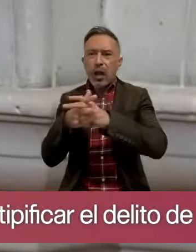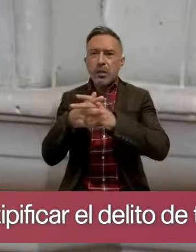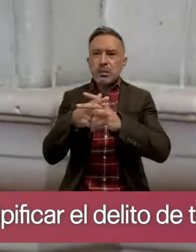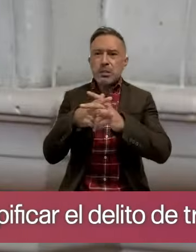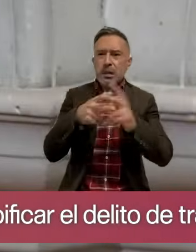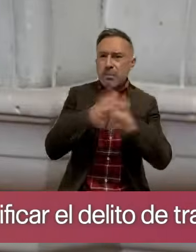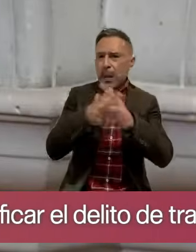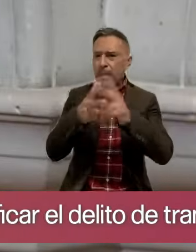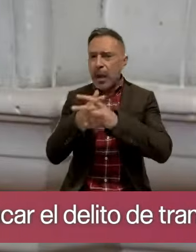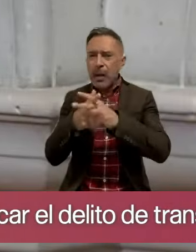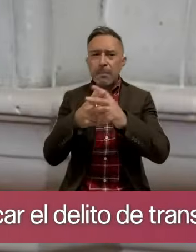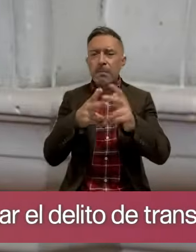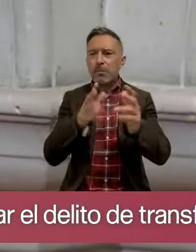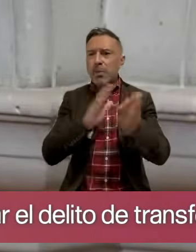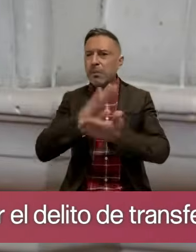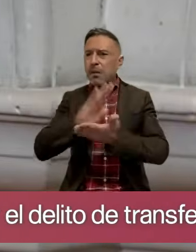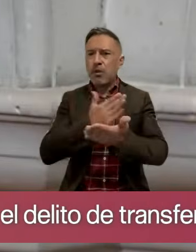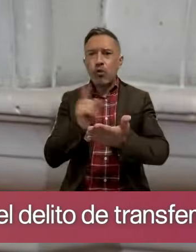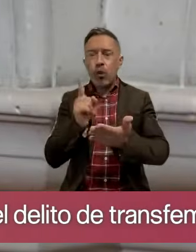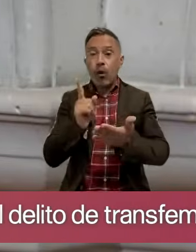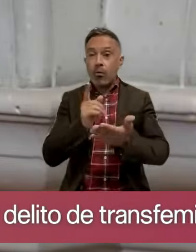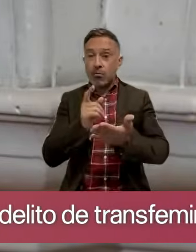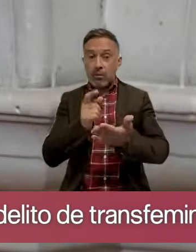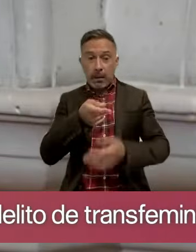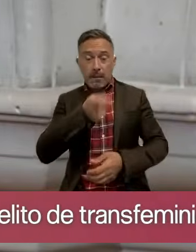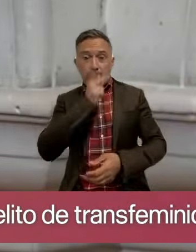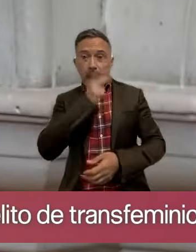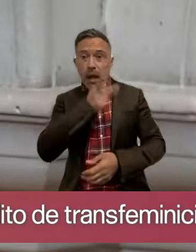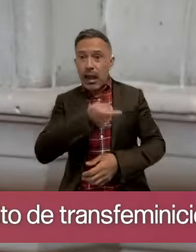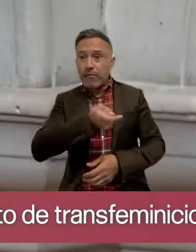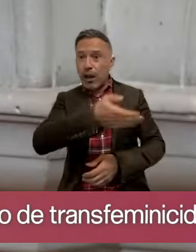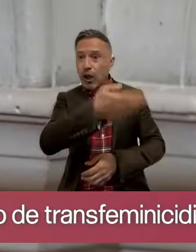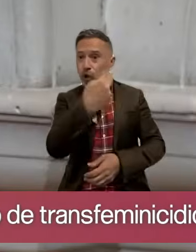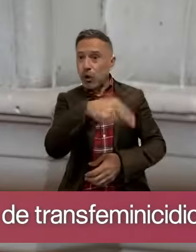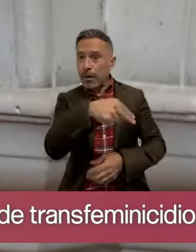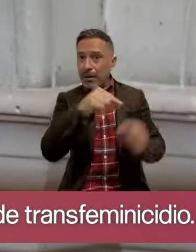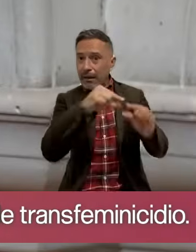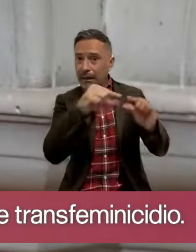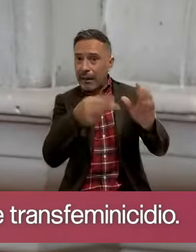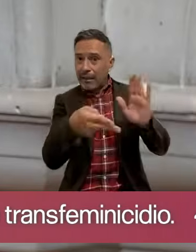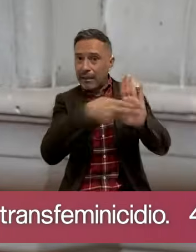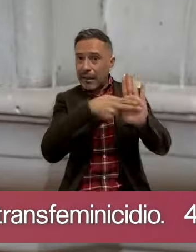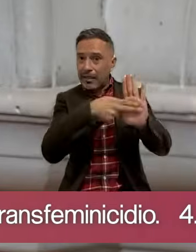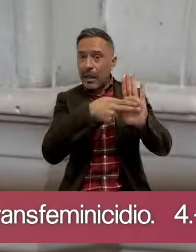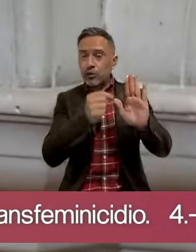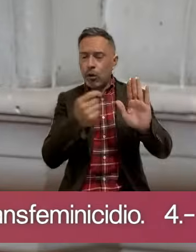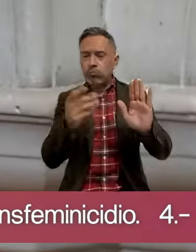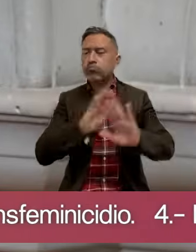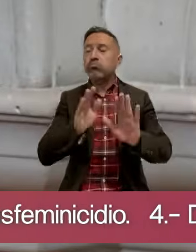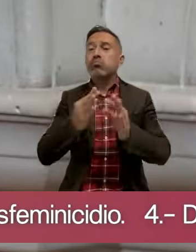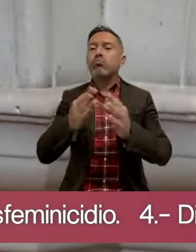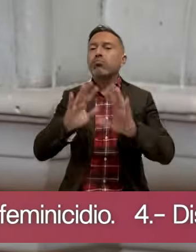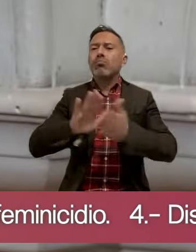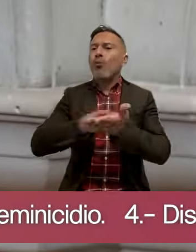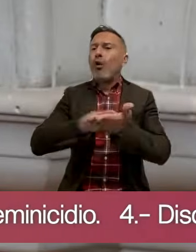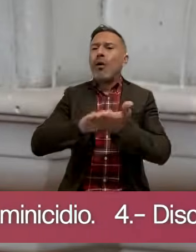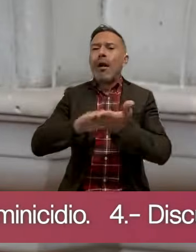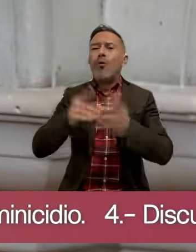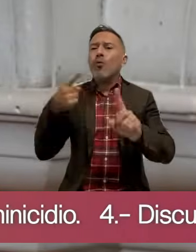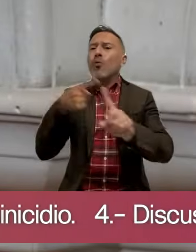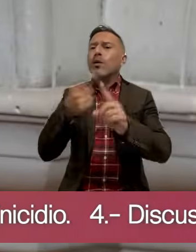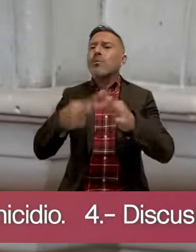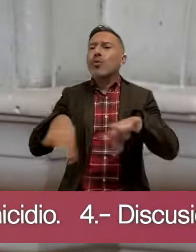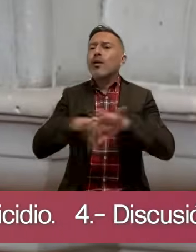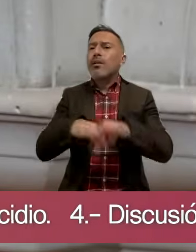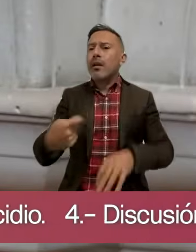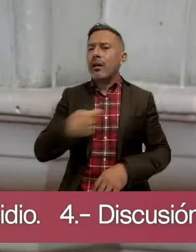de dividirnos por etiquetas o identidades. Se trata de humanidad. Porque no hay vidas de primera y vidas de